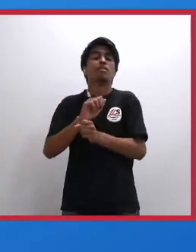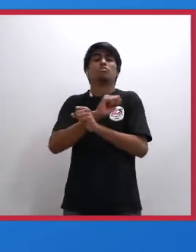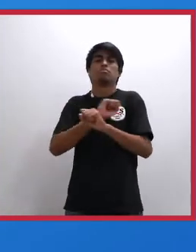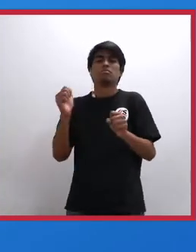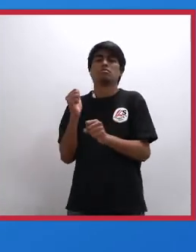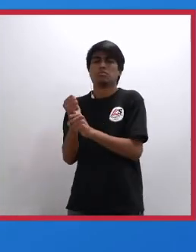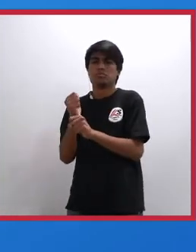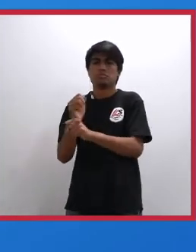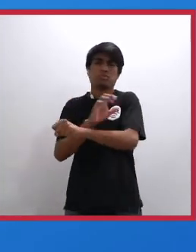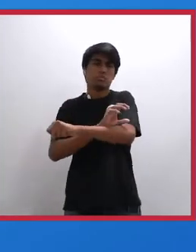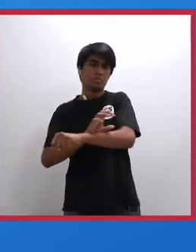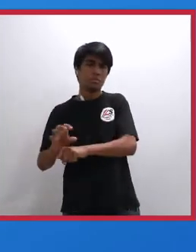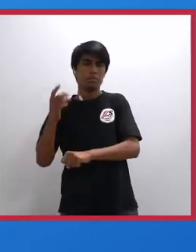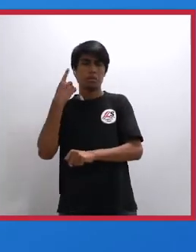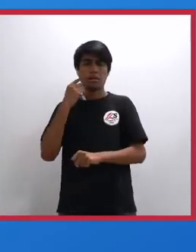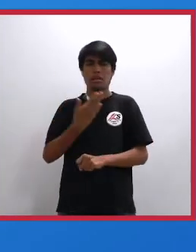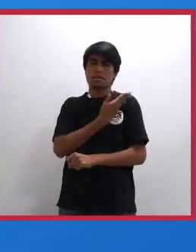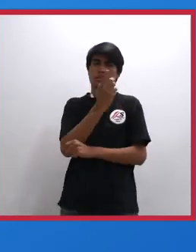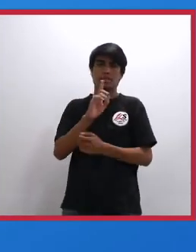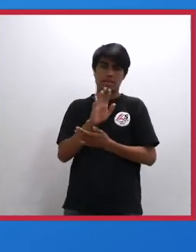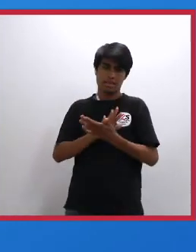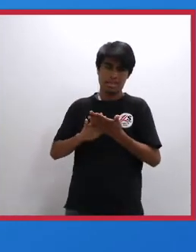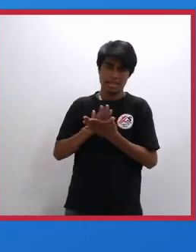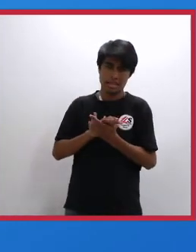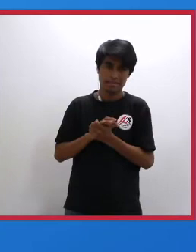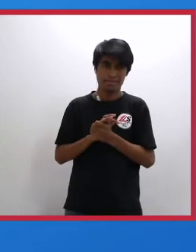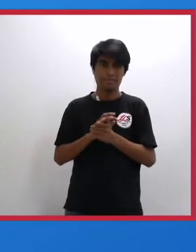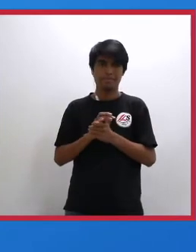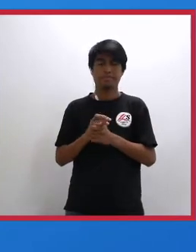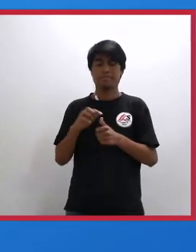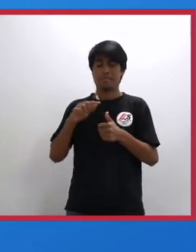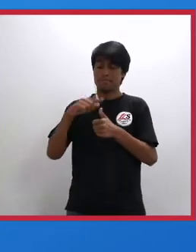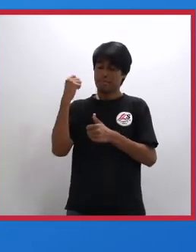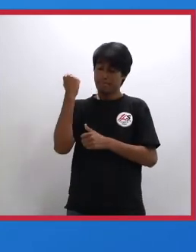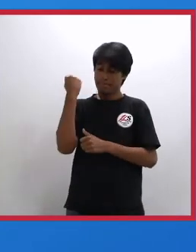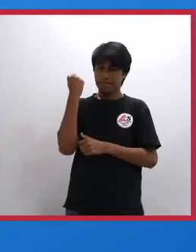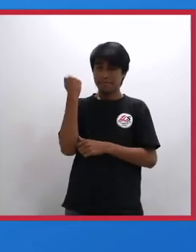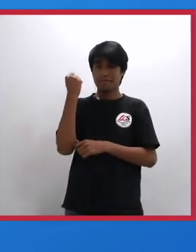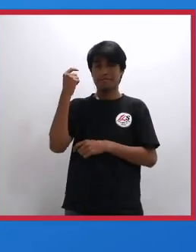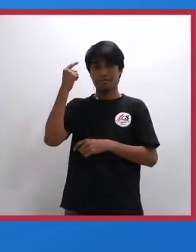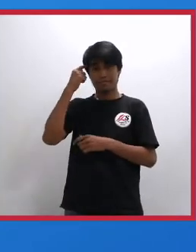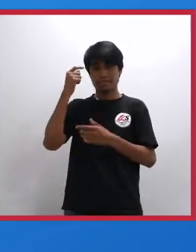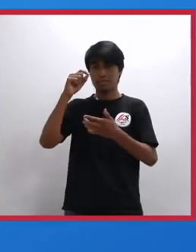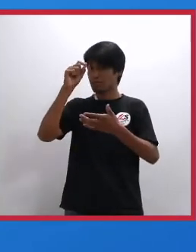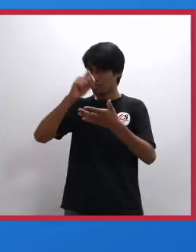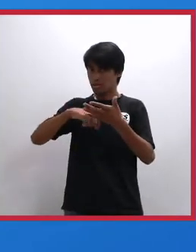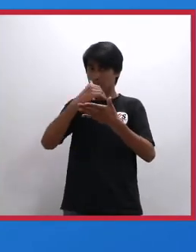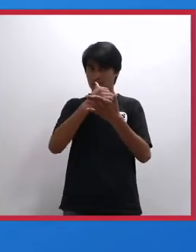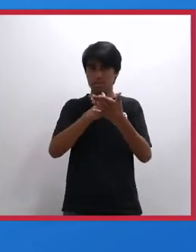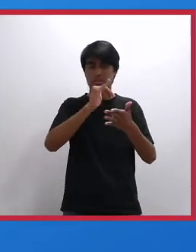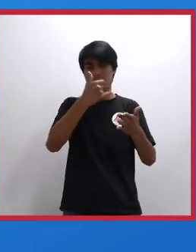implicarían algún riesgo. Entonces, primeramente, tener en cuenta que el contrato